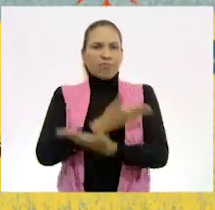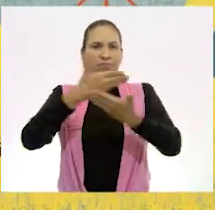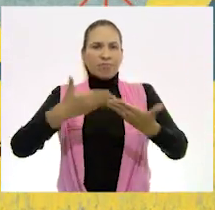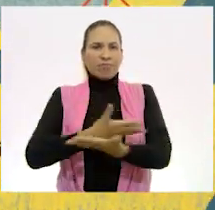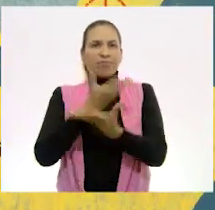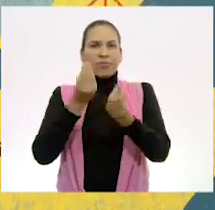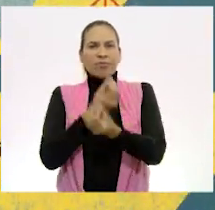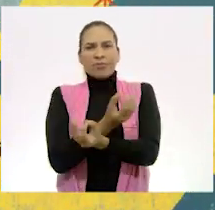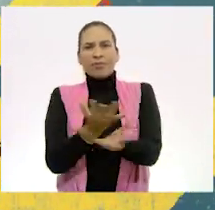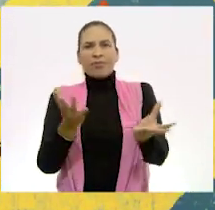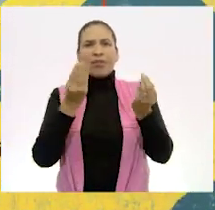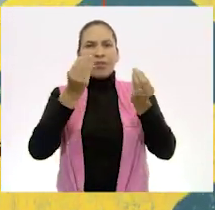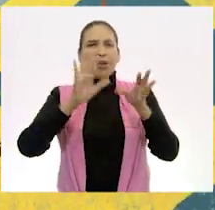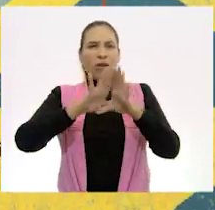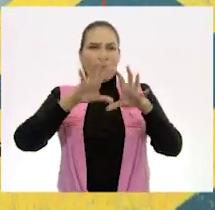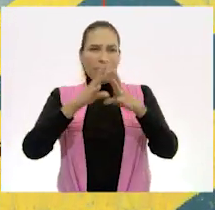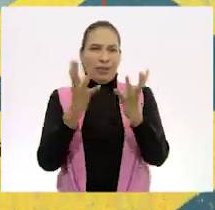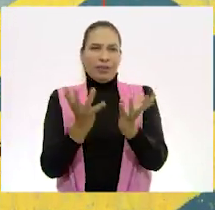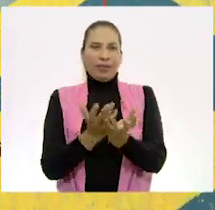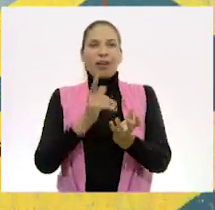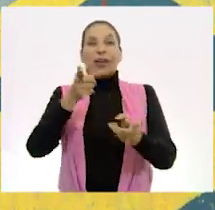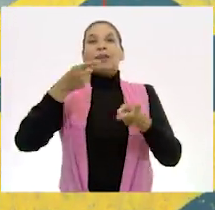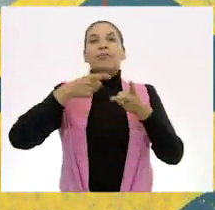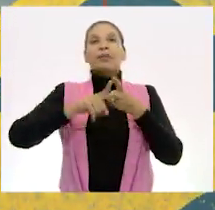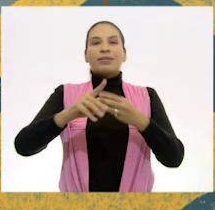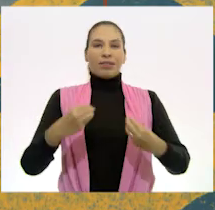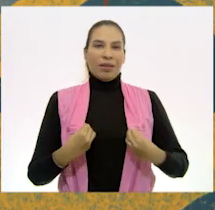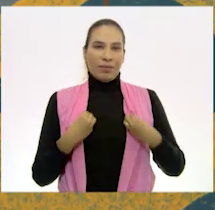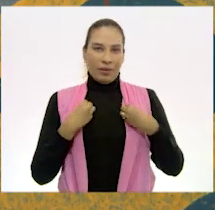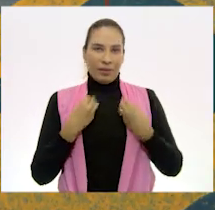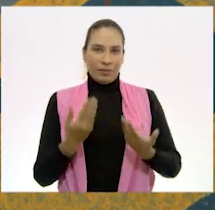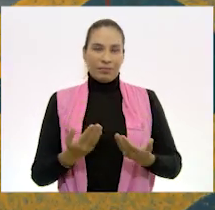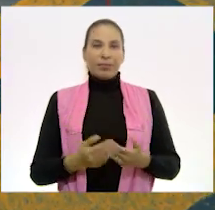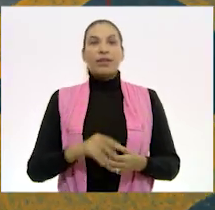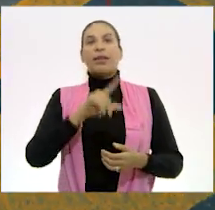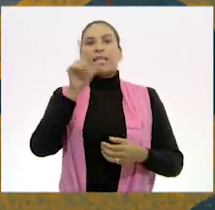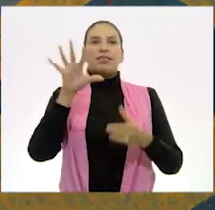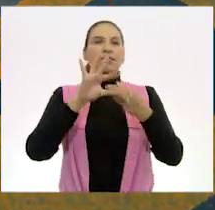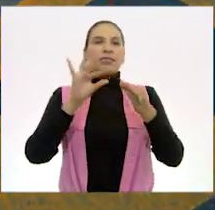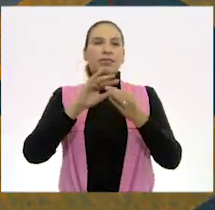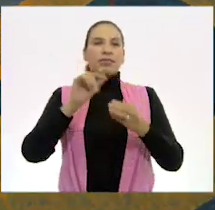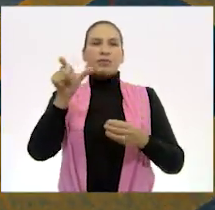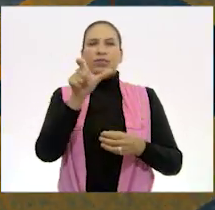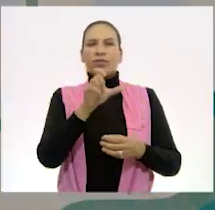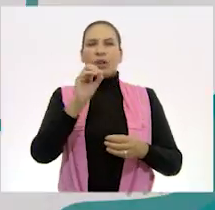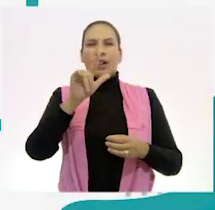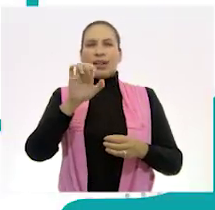che ba che hini ta te chi kushti lel ki lum che mi yelo hini sholop.